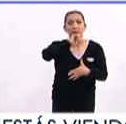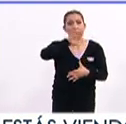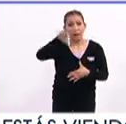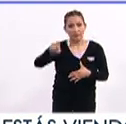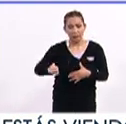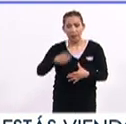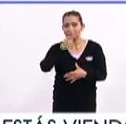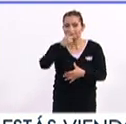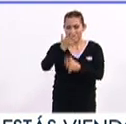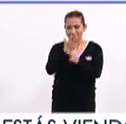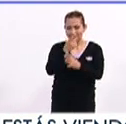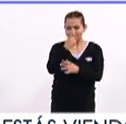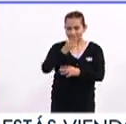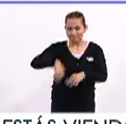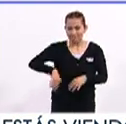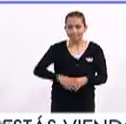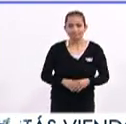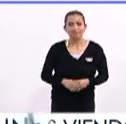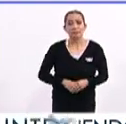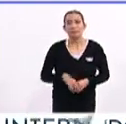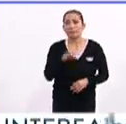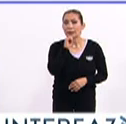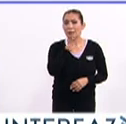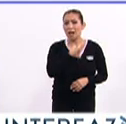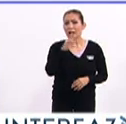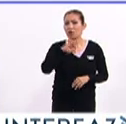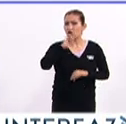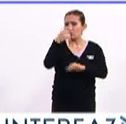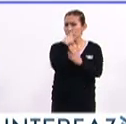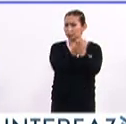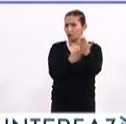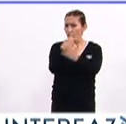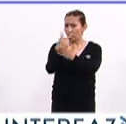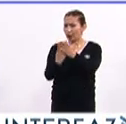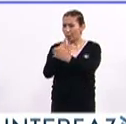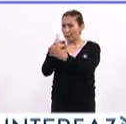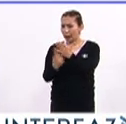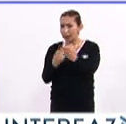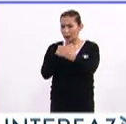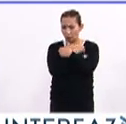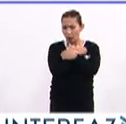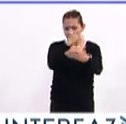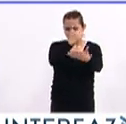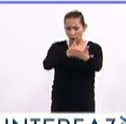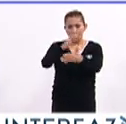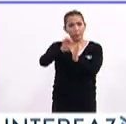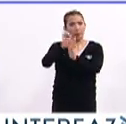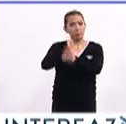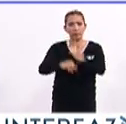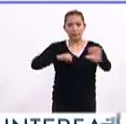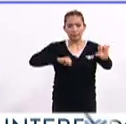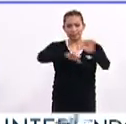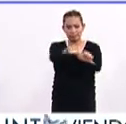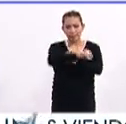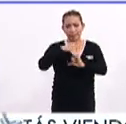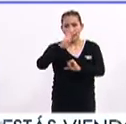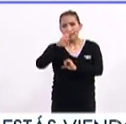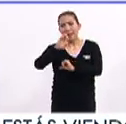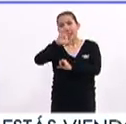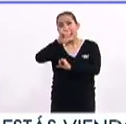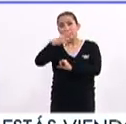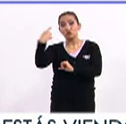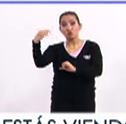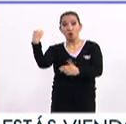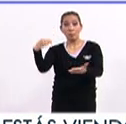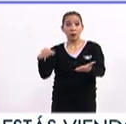en África, como bien lo mencionaba. Incluso hay varios programas educativos, por ejemplo, de intercambios, de becas, que